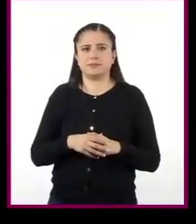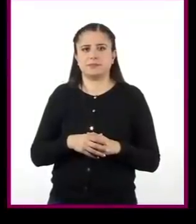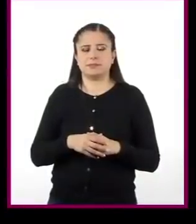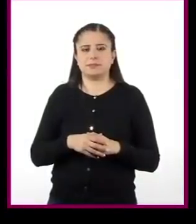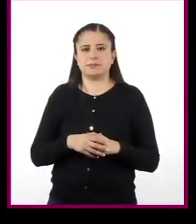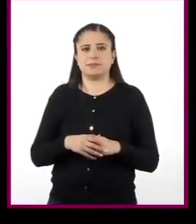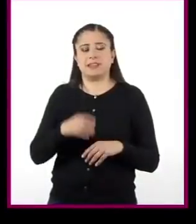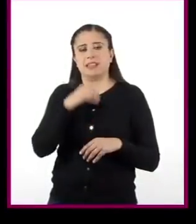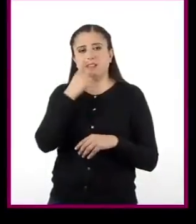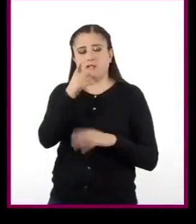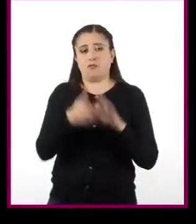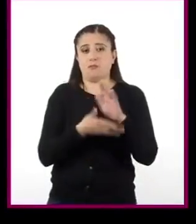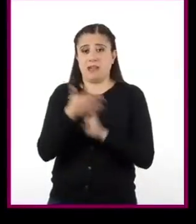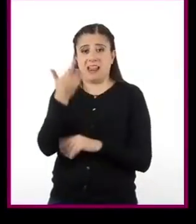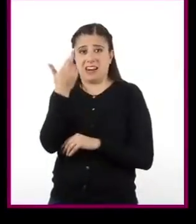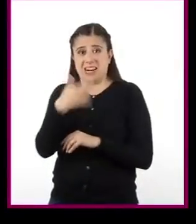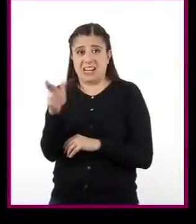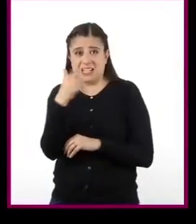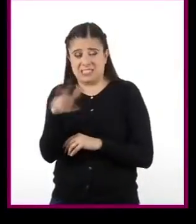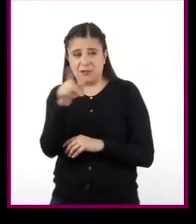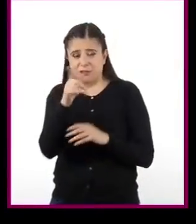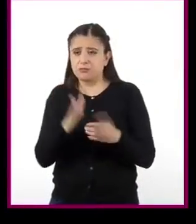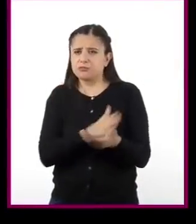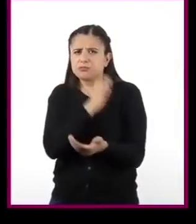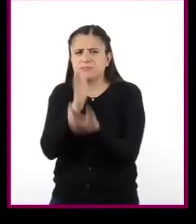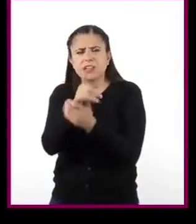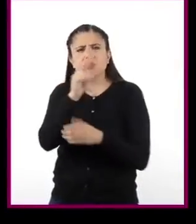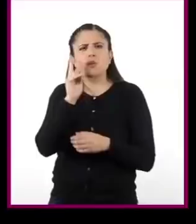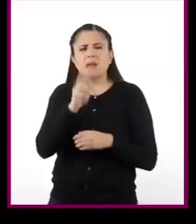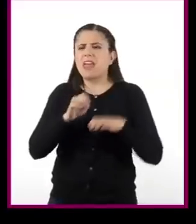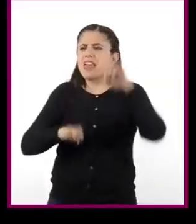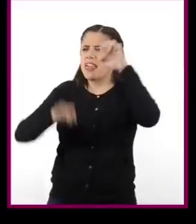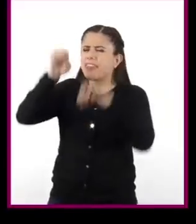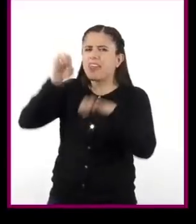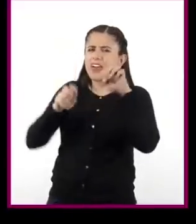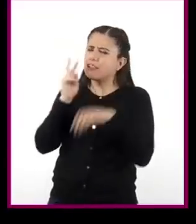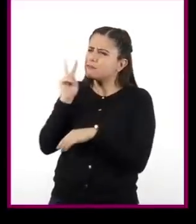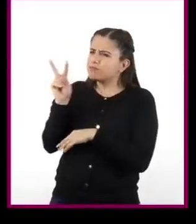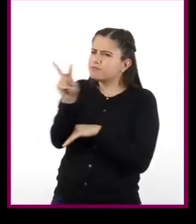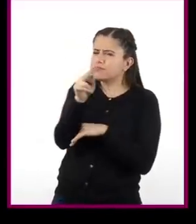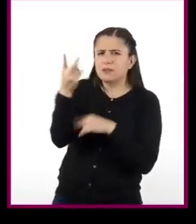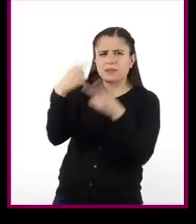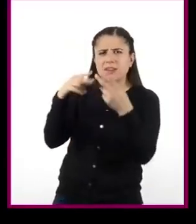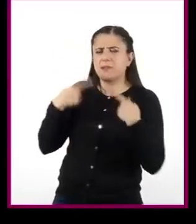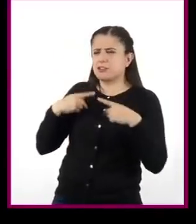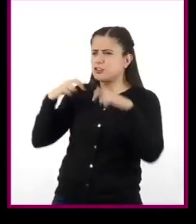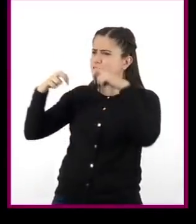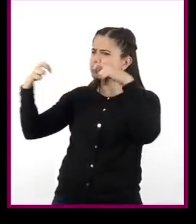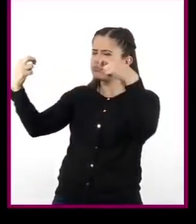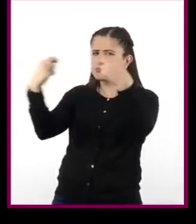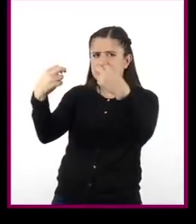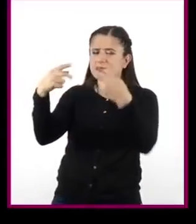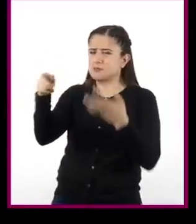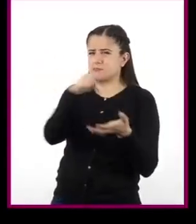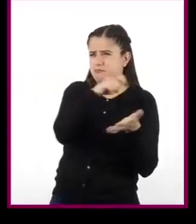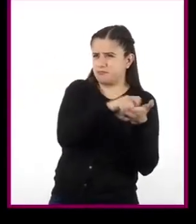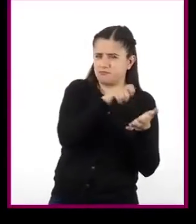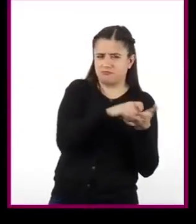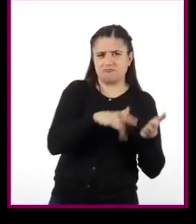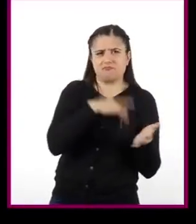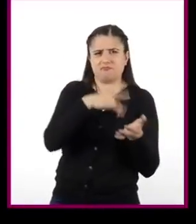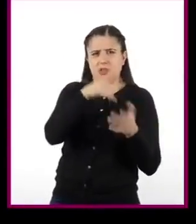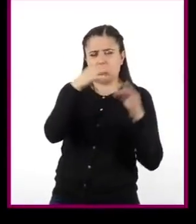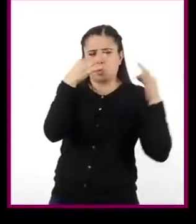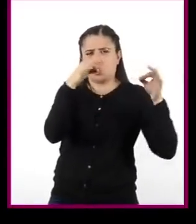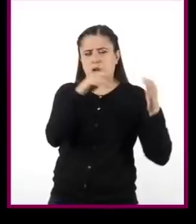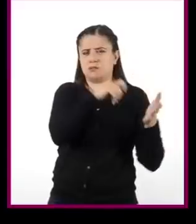Digamos que vas a un restaurante y por curiosidad quieres ver cuáles son las edades de todos los presentes, así que las escribes todas ellas, digamos, en una